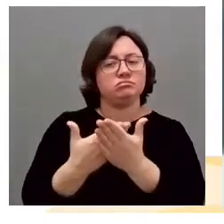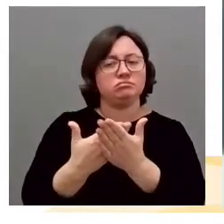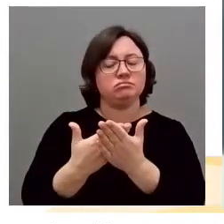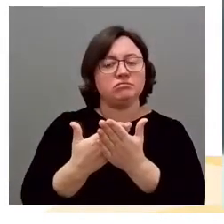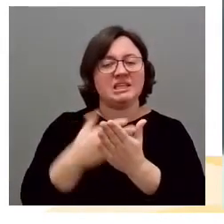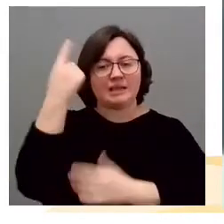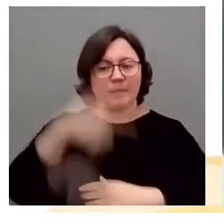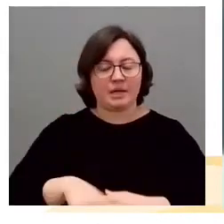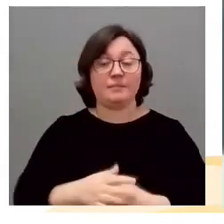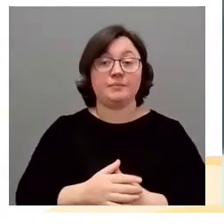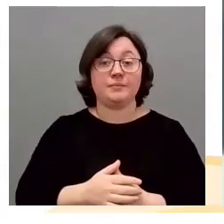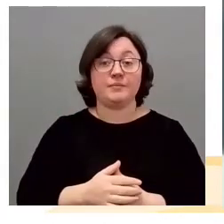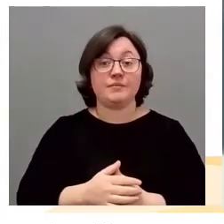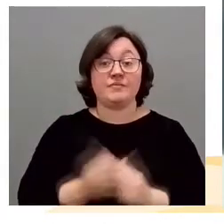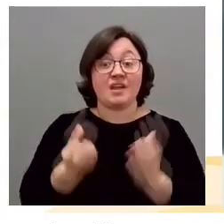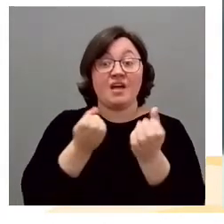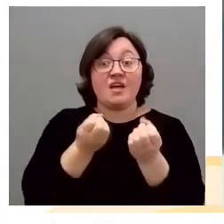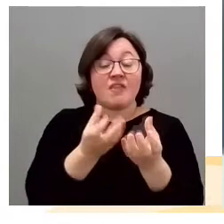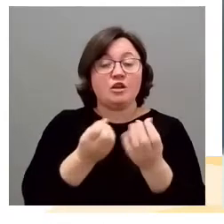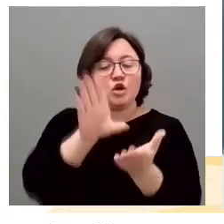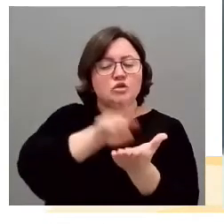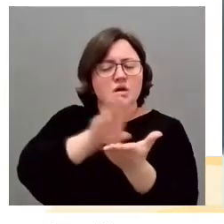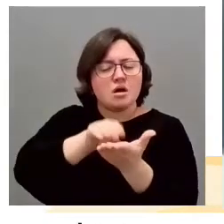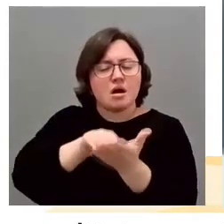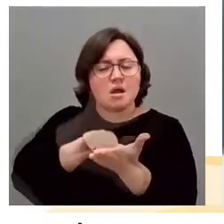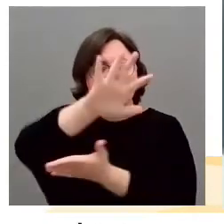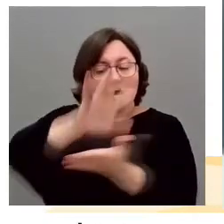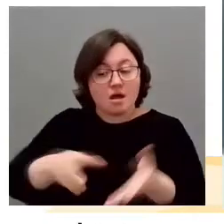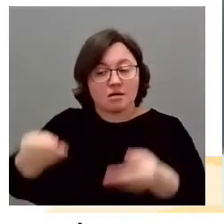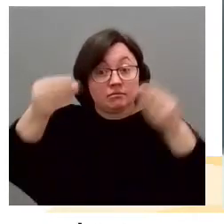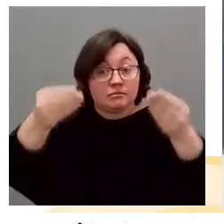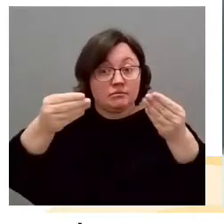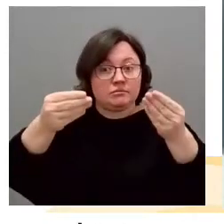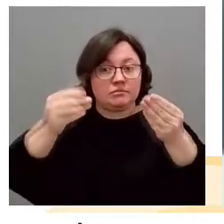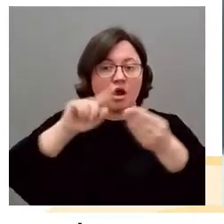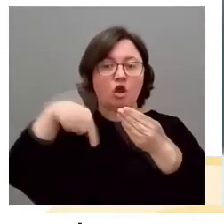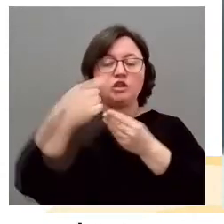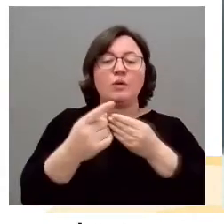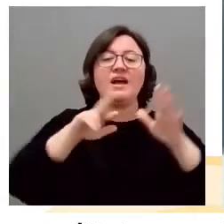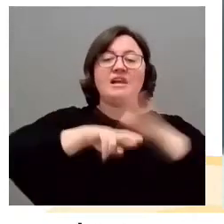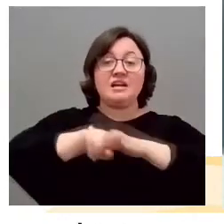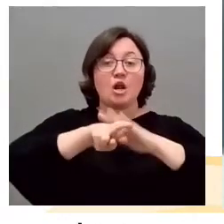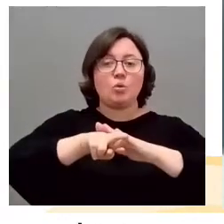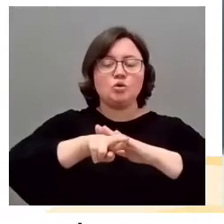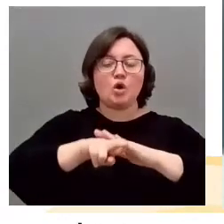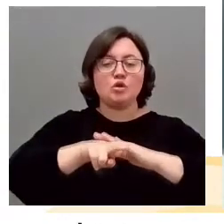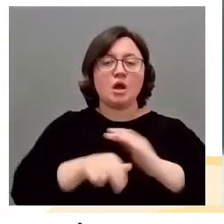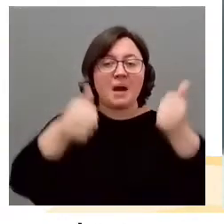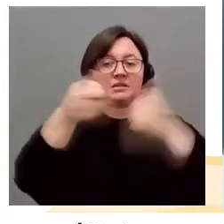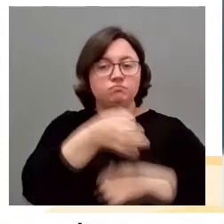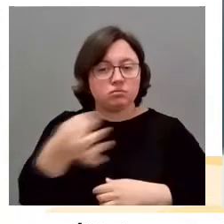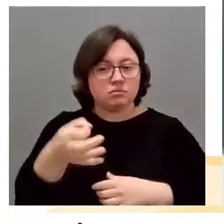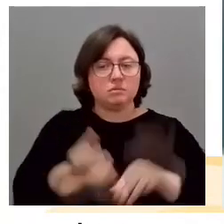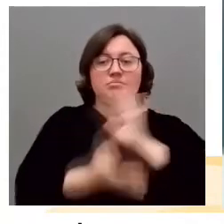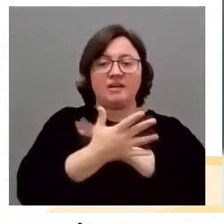cerebral. Estos datos servirán para crear recursos más